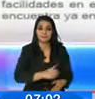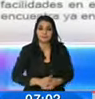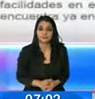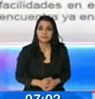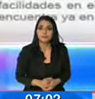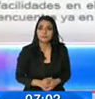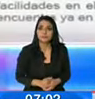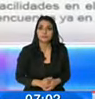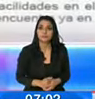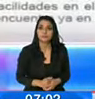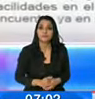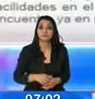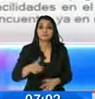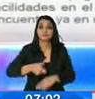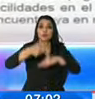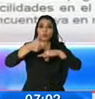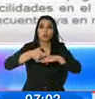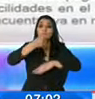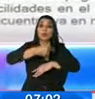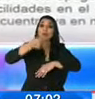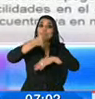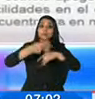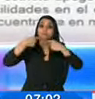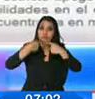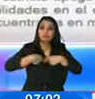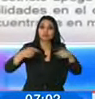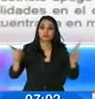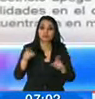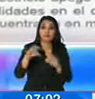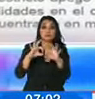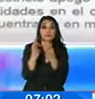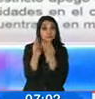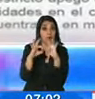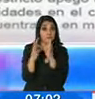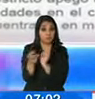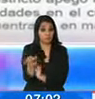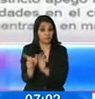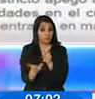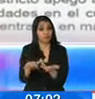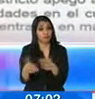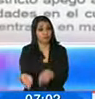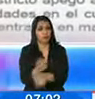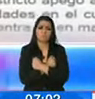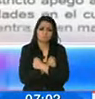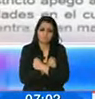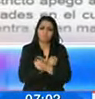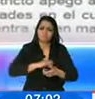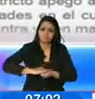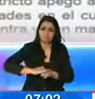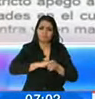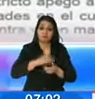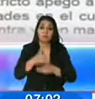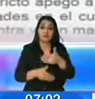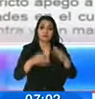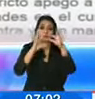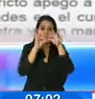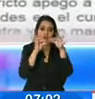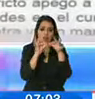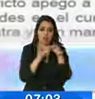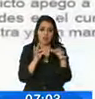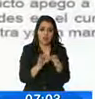parte, la intendencia del Guayas emitió un comunicado solidarizándose con los familiares de los afectados y líneas más adelante señala que